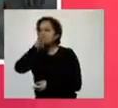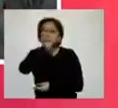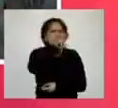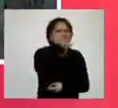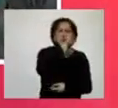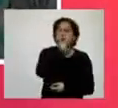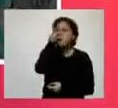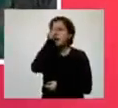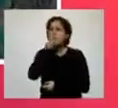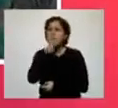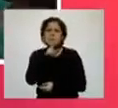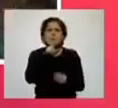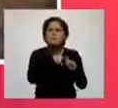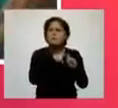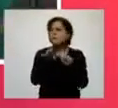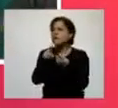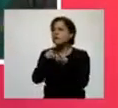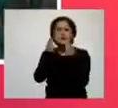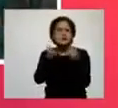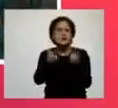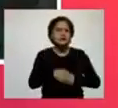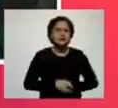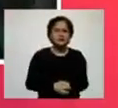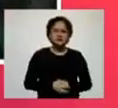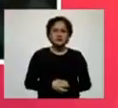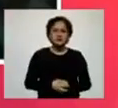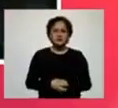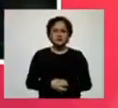¡Mentirosa! ¿Dónde estás?